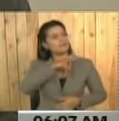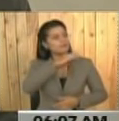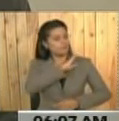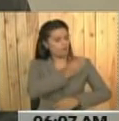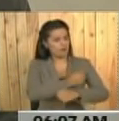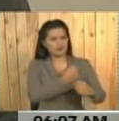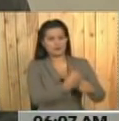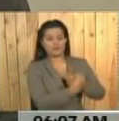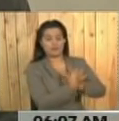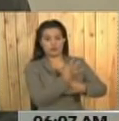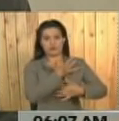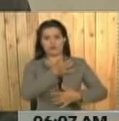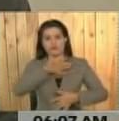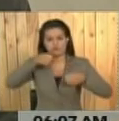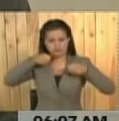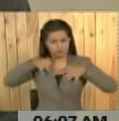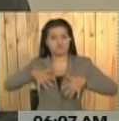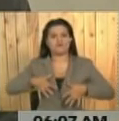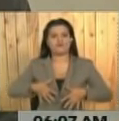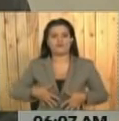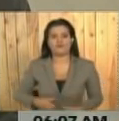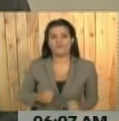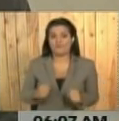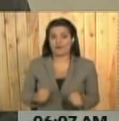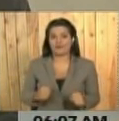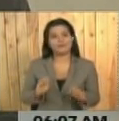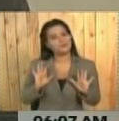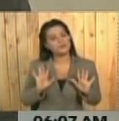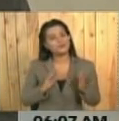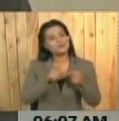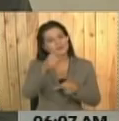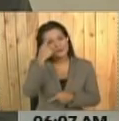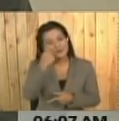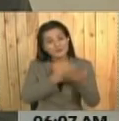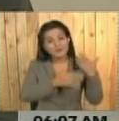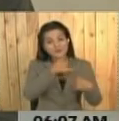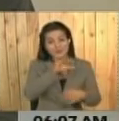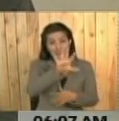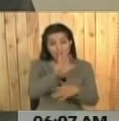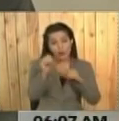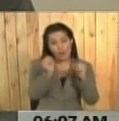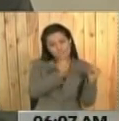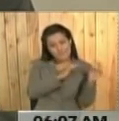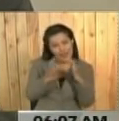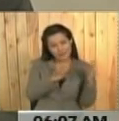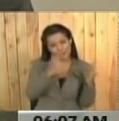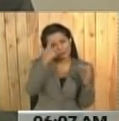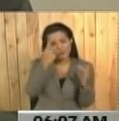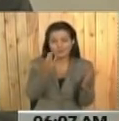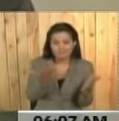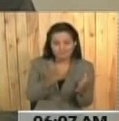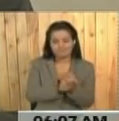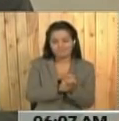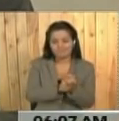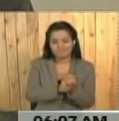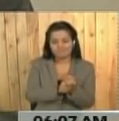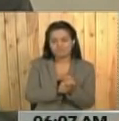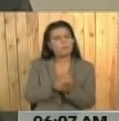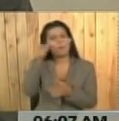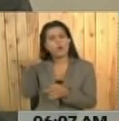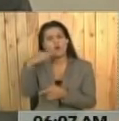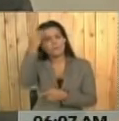a pesar Pues de de lo que ocurrió el 5 de de marzo para nuestro pueblo Chávez está vivo con nosotros